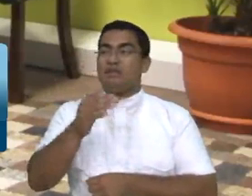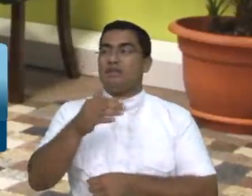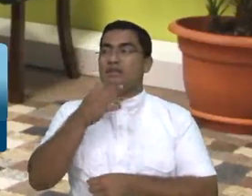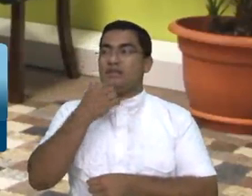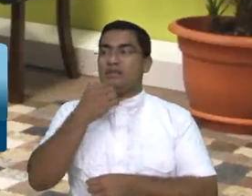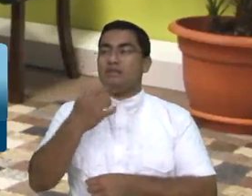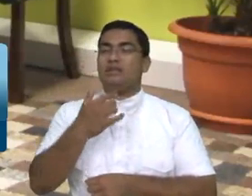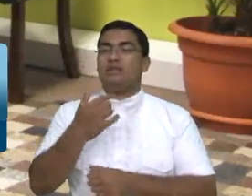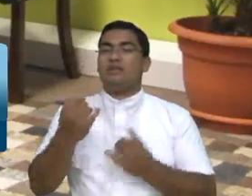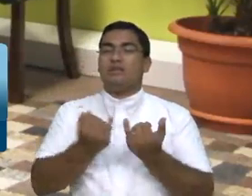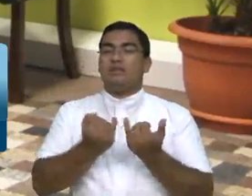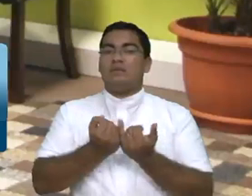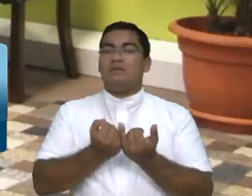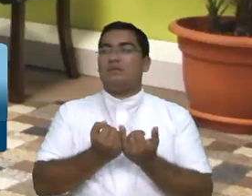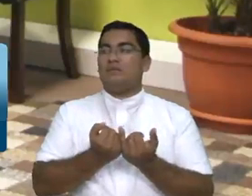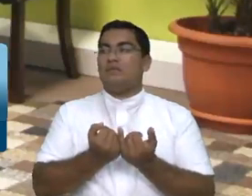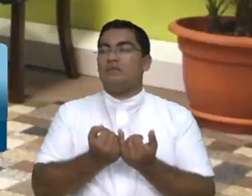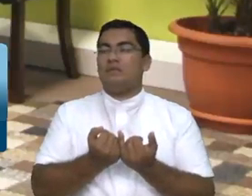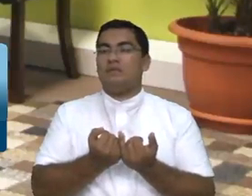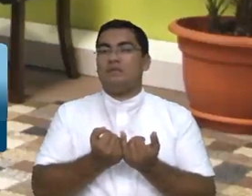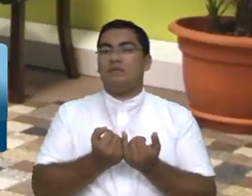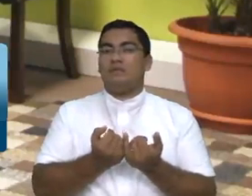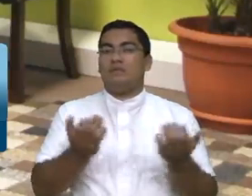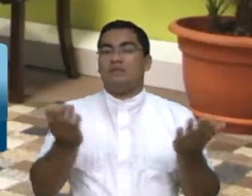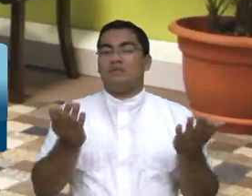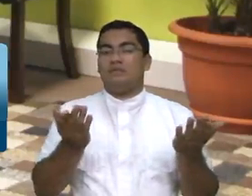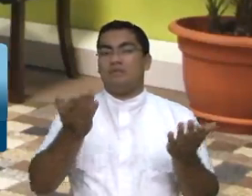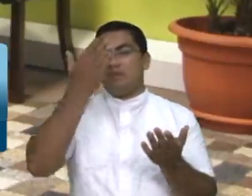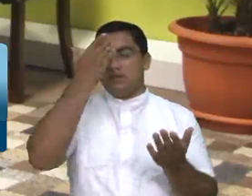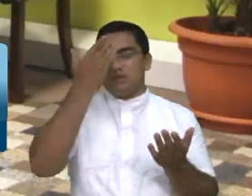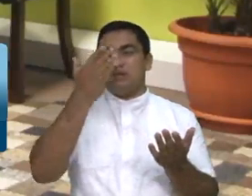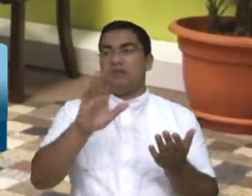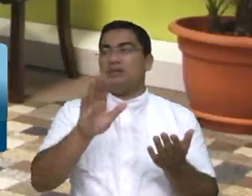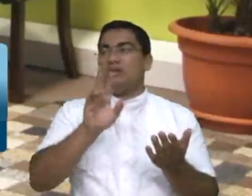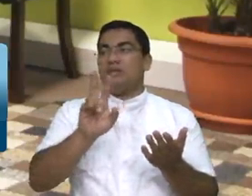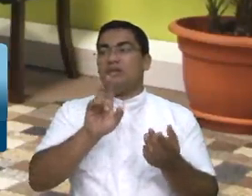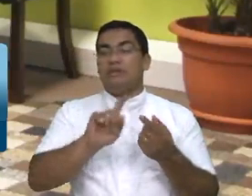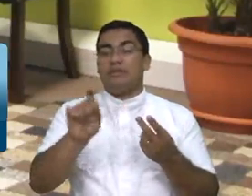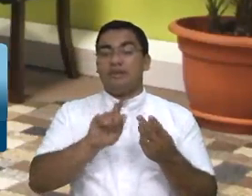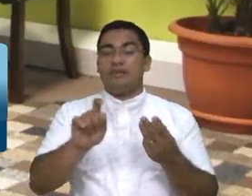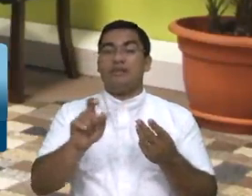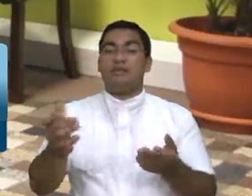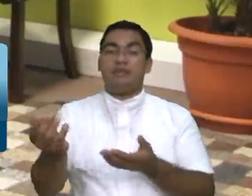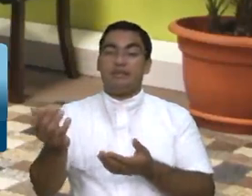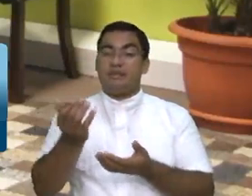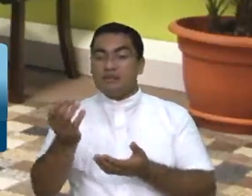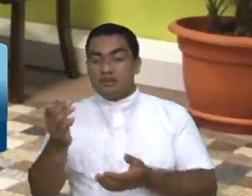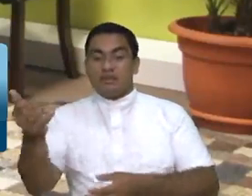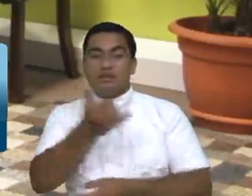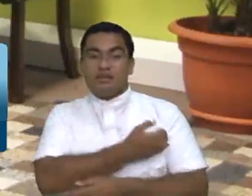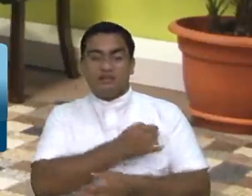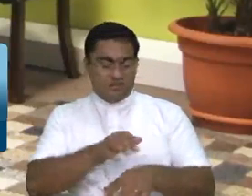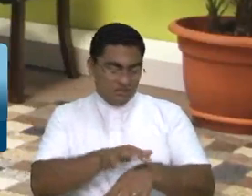inyecciones intramusculares, ¿verdad? Y ahí también, esa es una forma de saberlo también. En 2 meses le pusieron una inyección intramuscular en la piernita y se hizo un